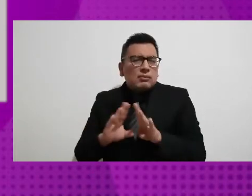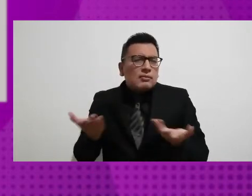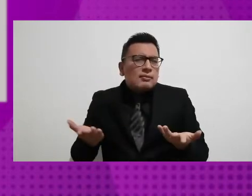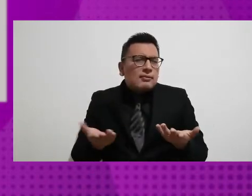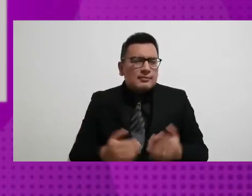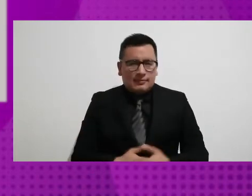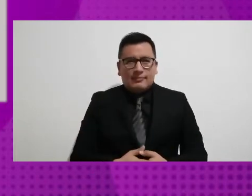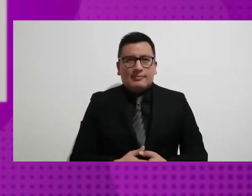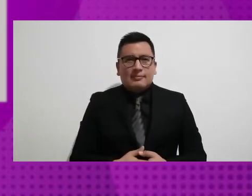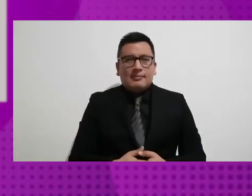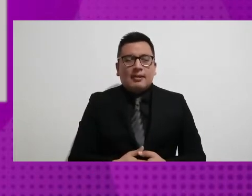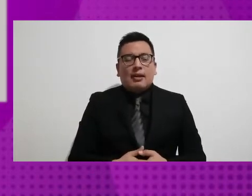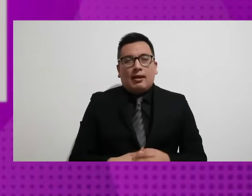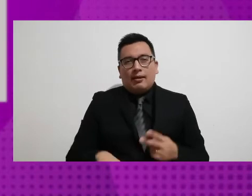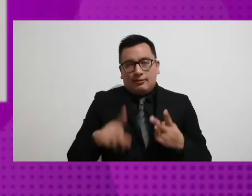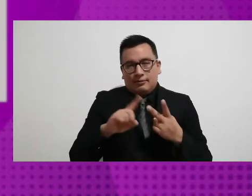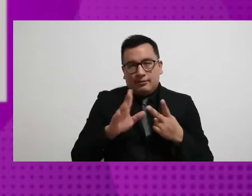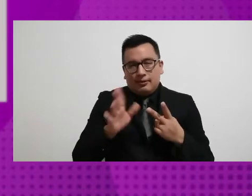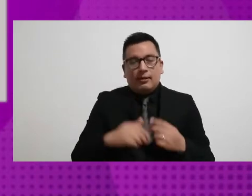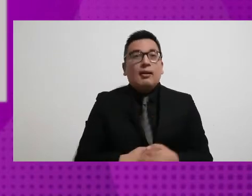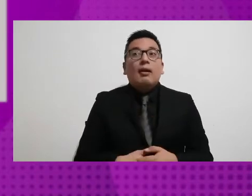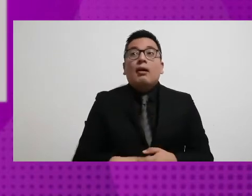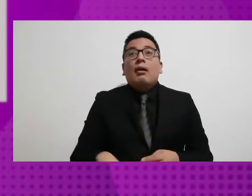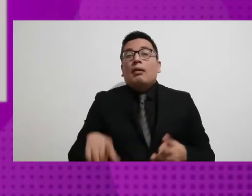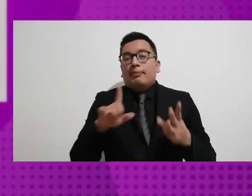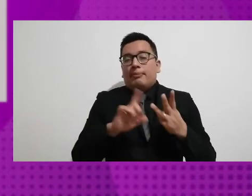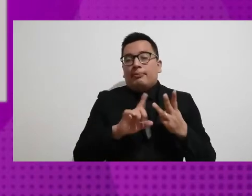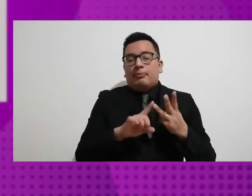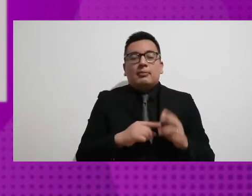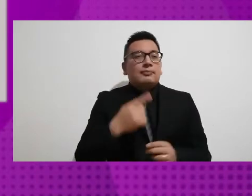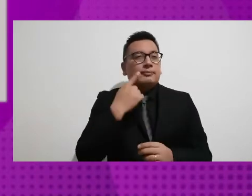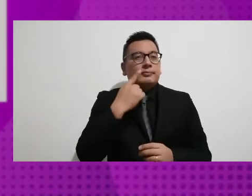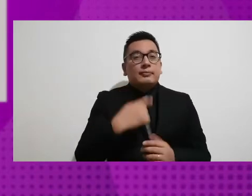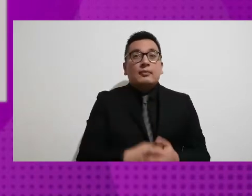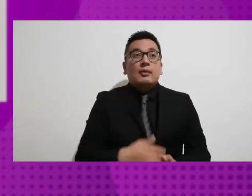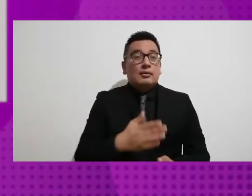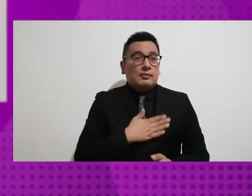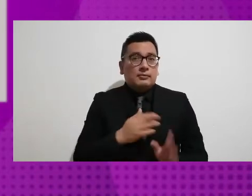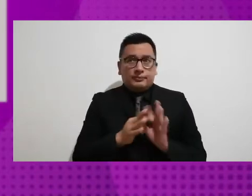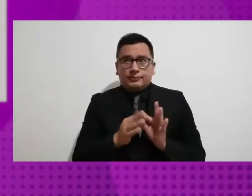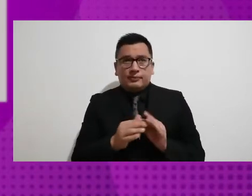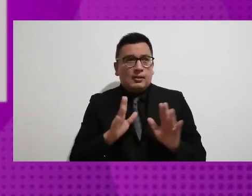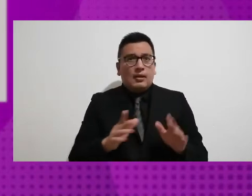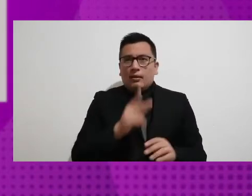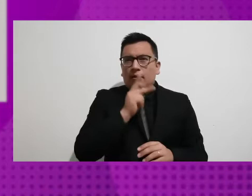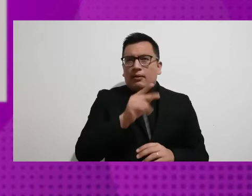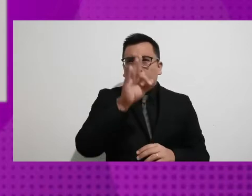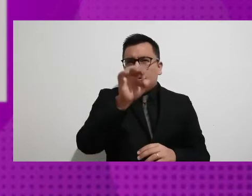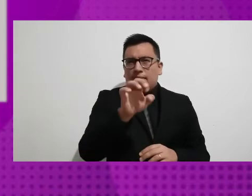bueno, ya les puse algunos ejemplos de la práctica de cómo está funcionando este